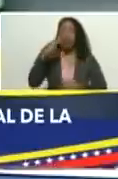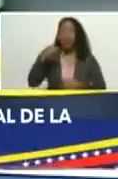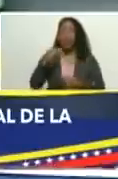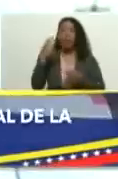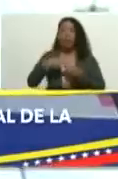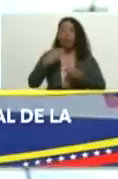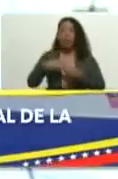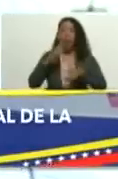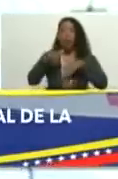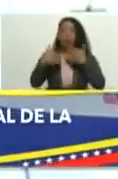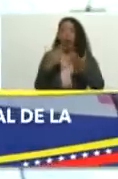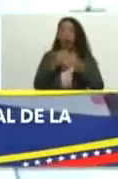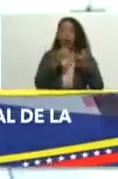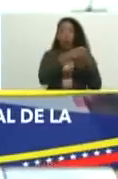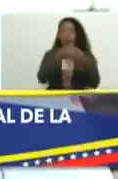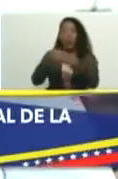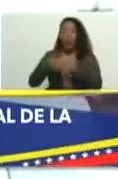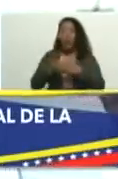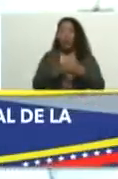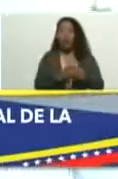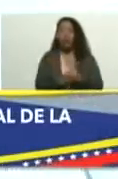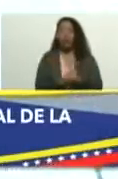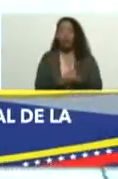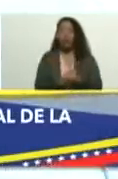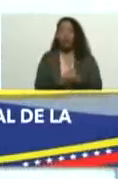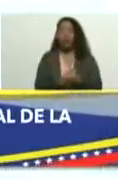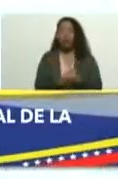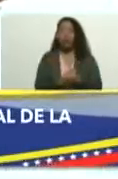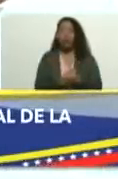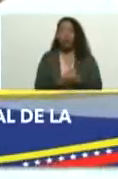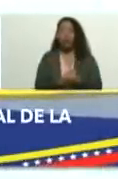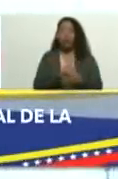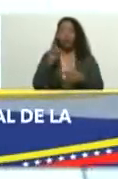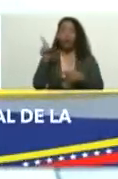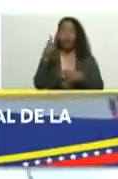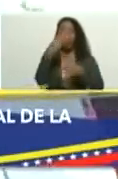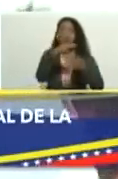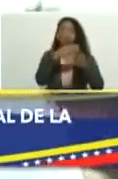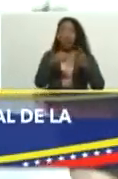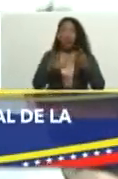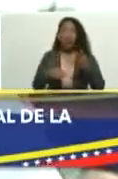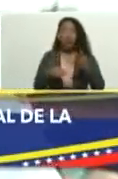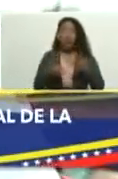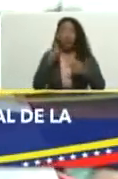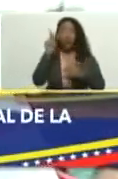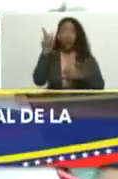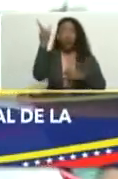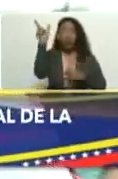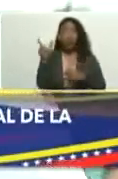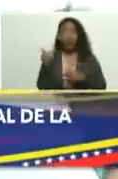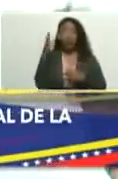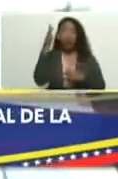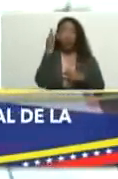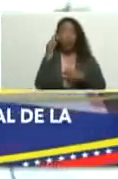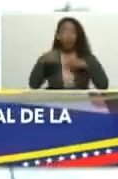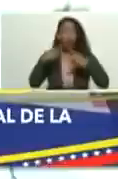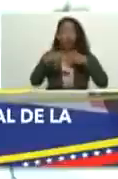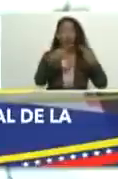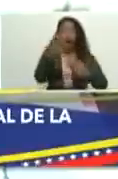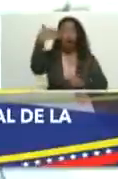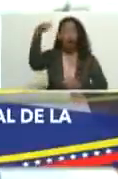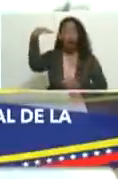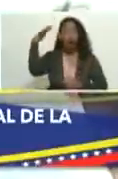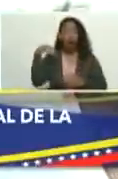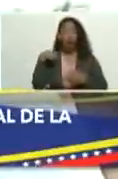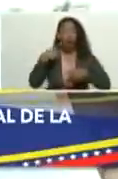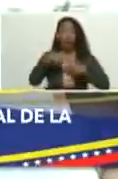tardes, presidente. Encadenamiento productivo. Sí, esa materia prima de la que hace referencia la compañera se producía en una planta